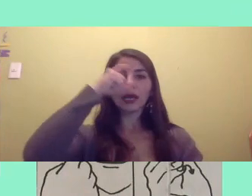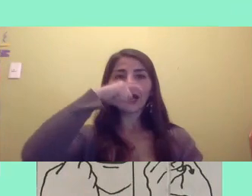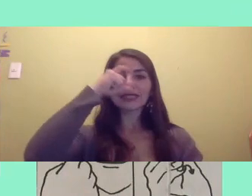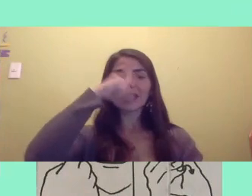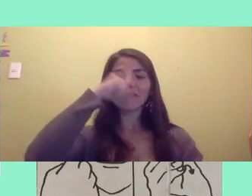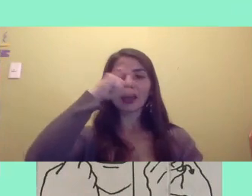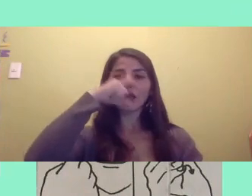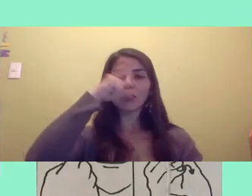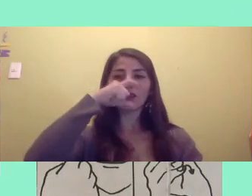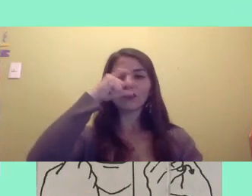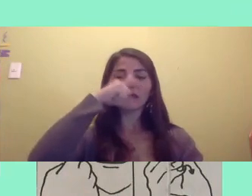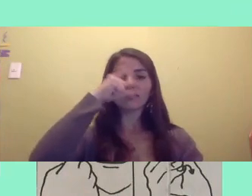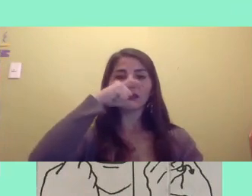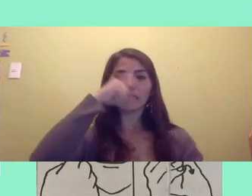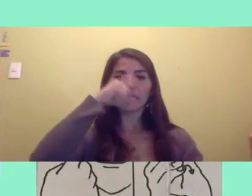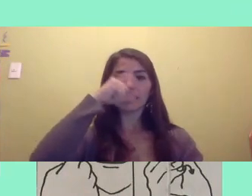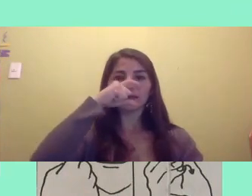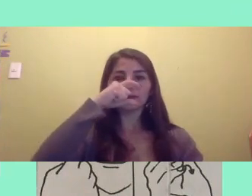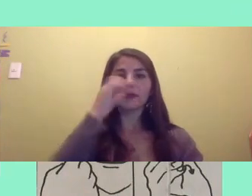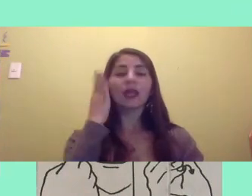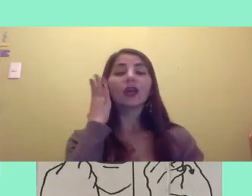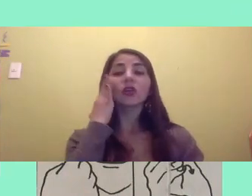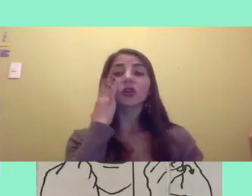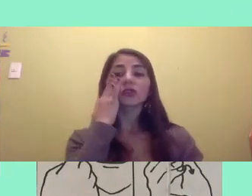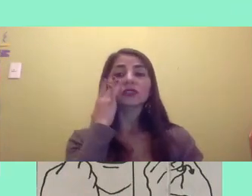pero hacia abajo, enfrente de mi cara.